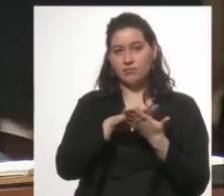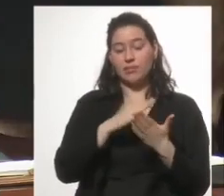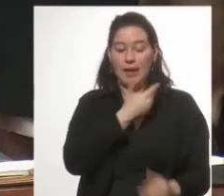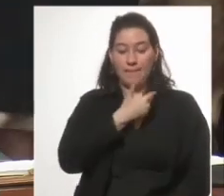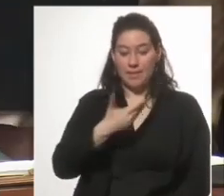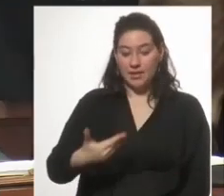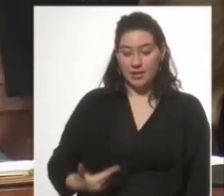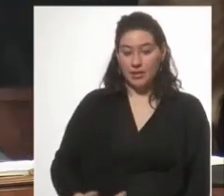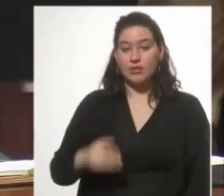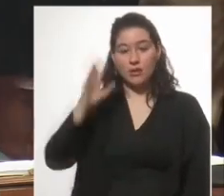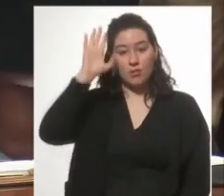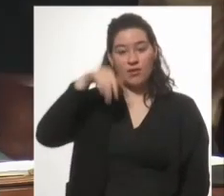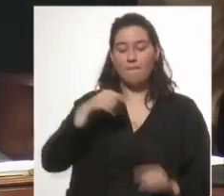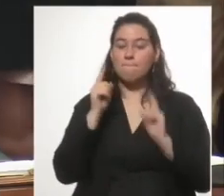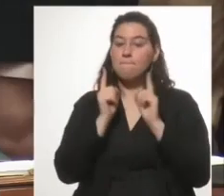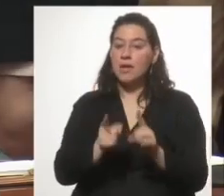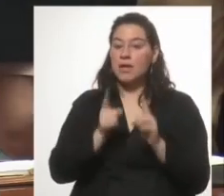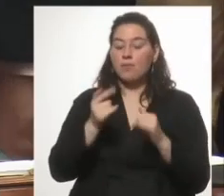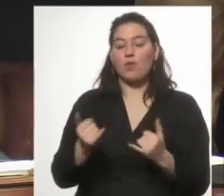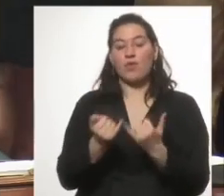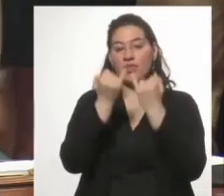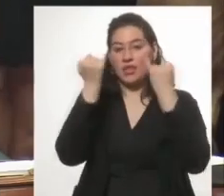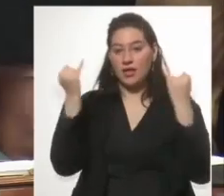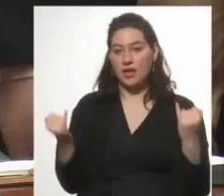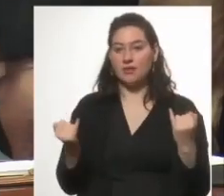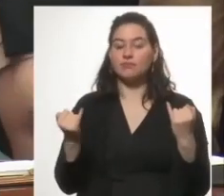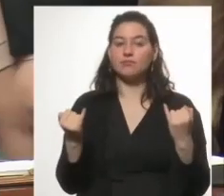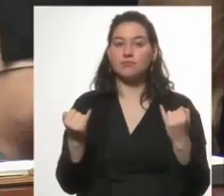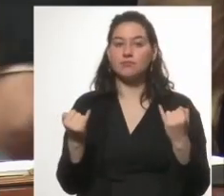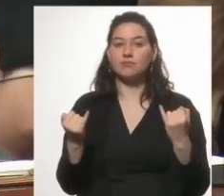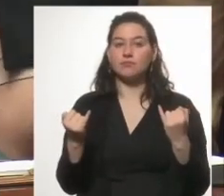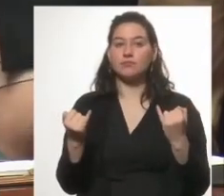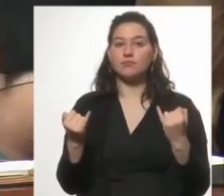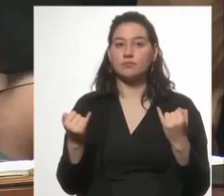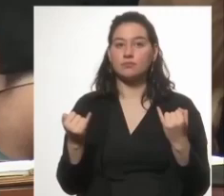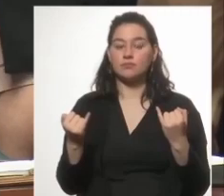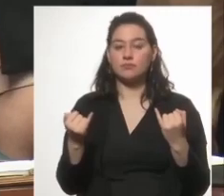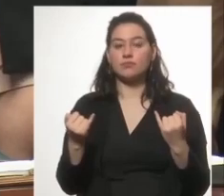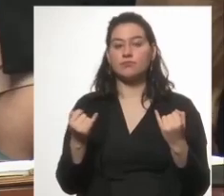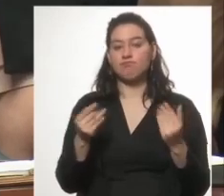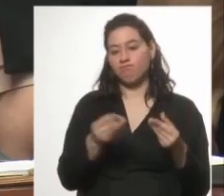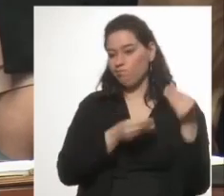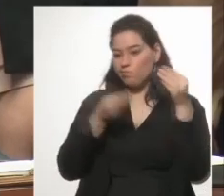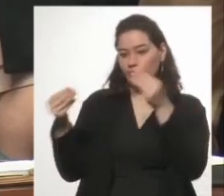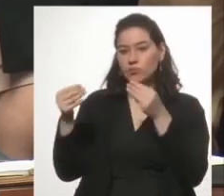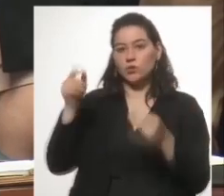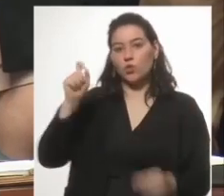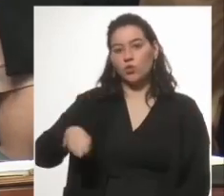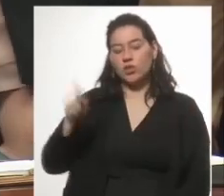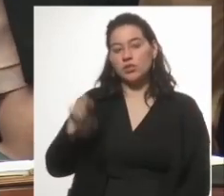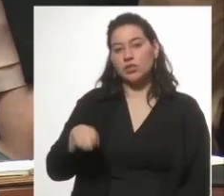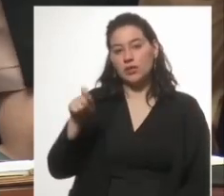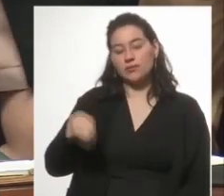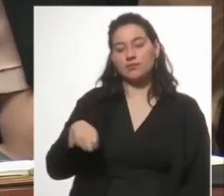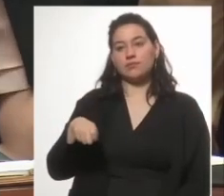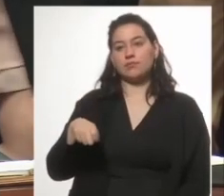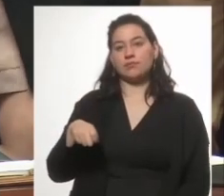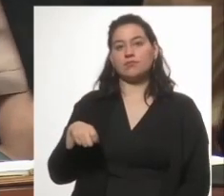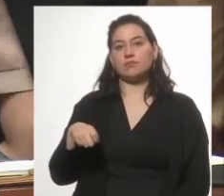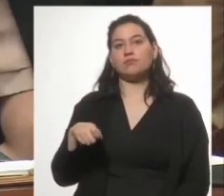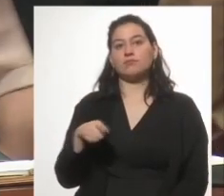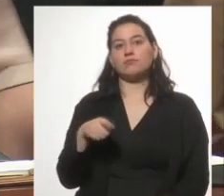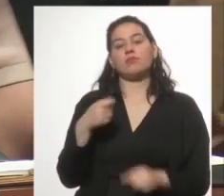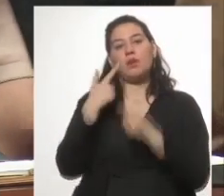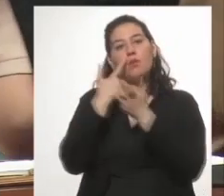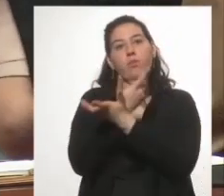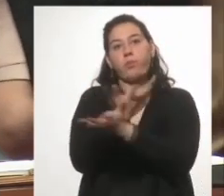de la República, el mismo día que remite esto a la justicia y que está el